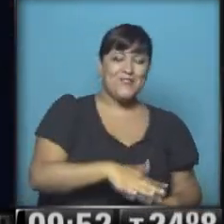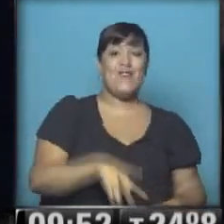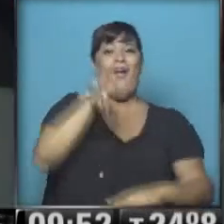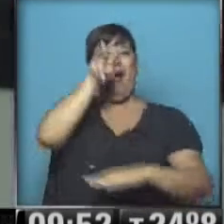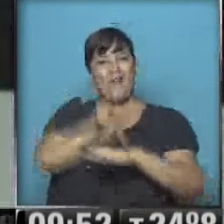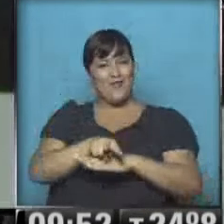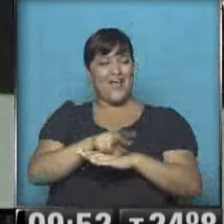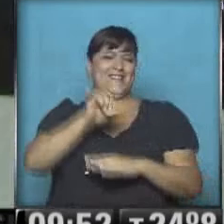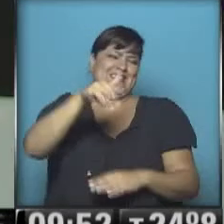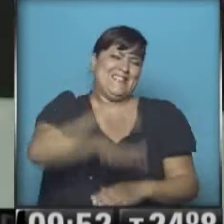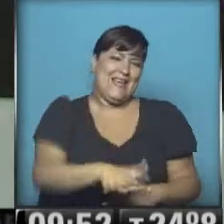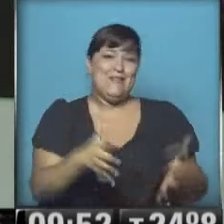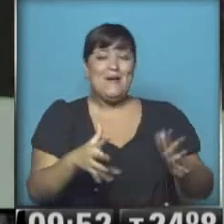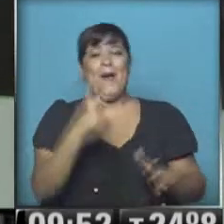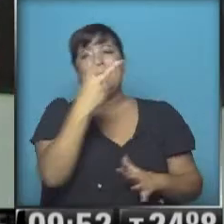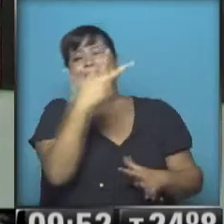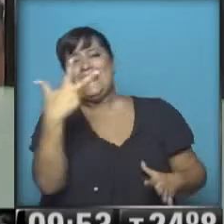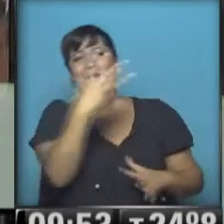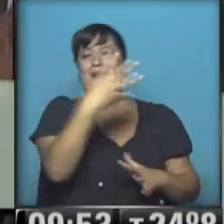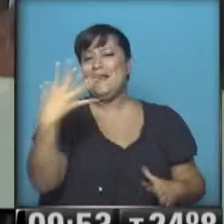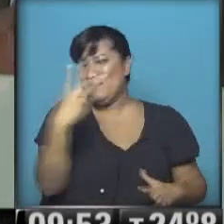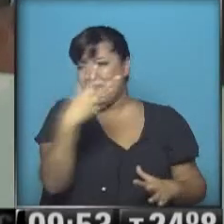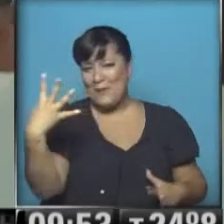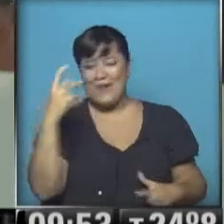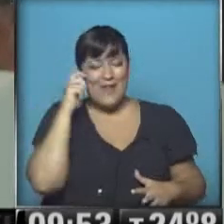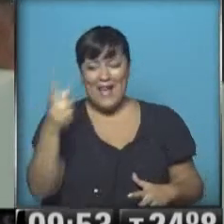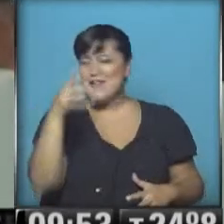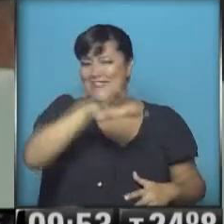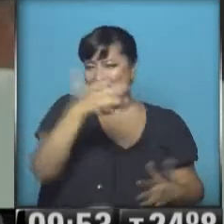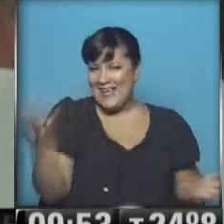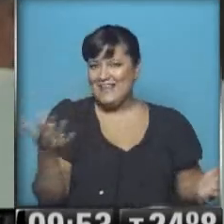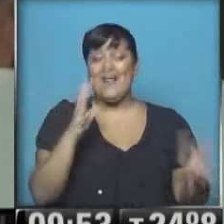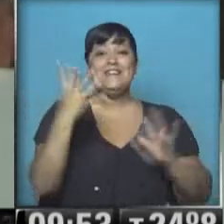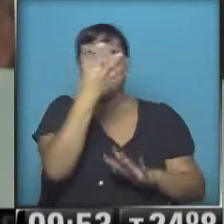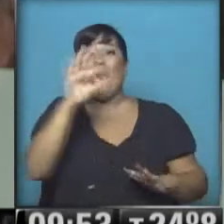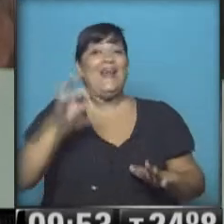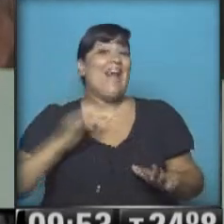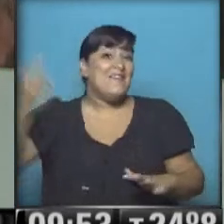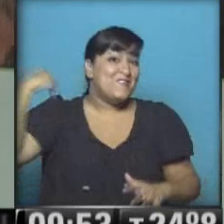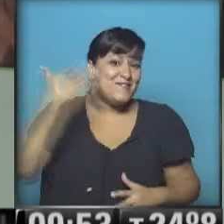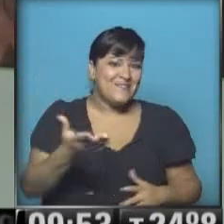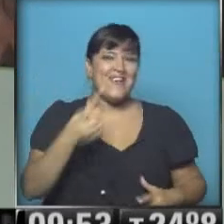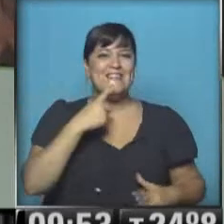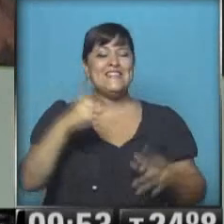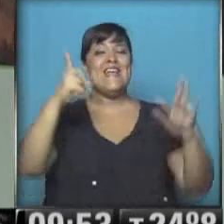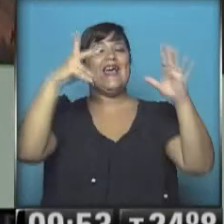Sí, sí, era muy chiquito. Tendría apenas 23, 24. No, era muy chiquito. Era hace en el costado de la General Paz, donde